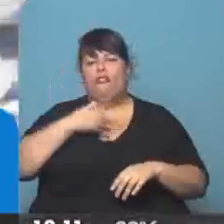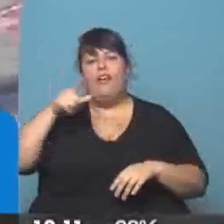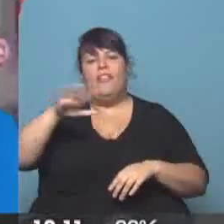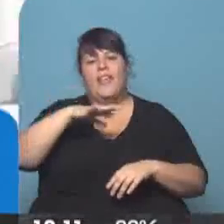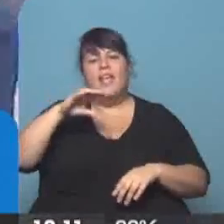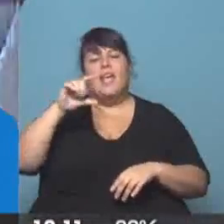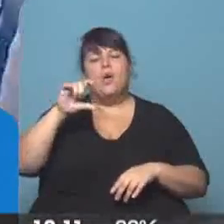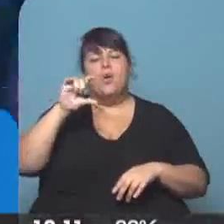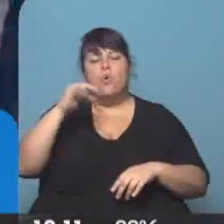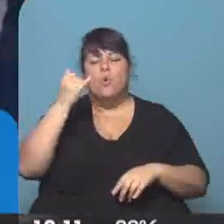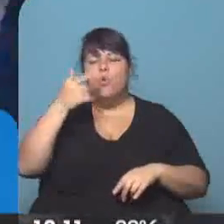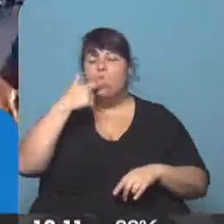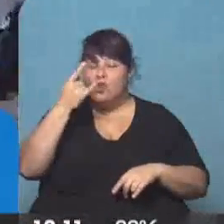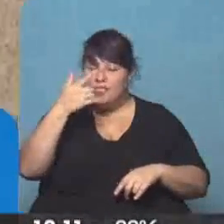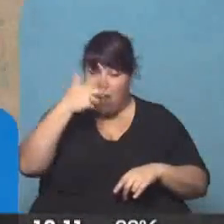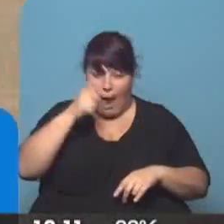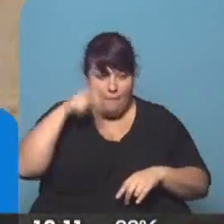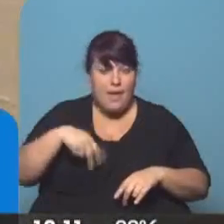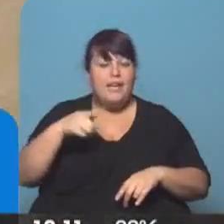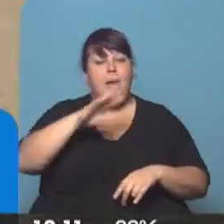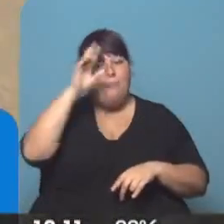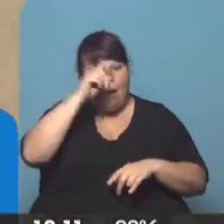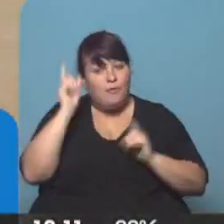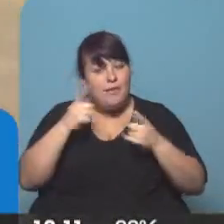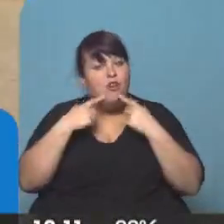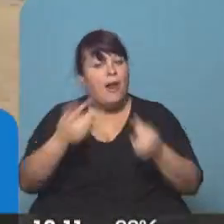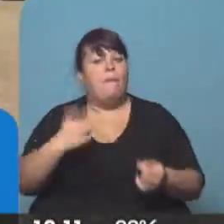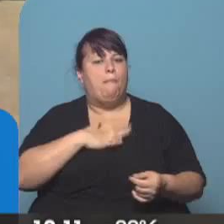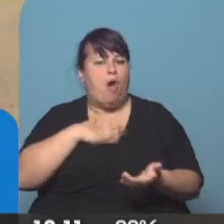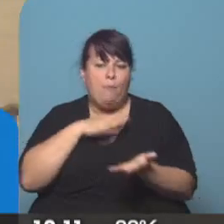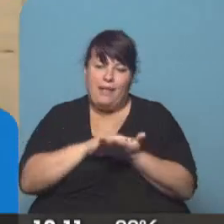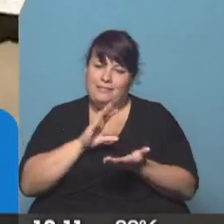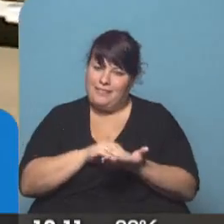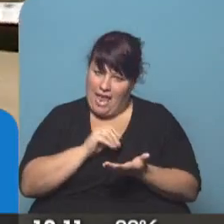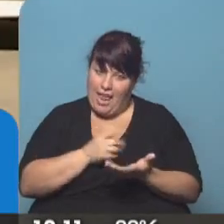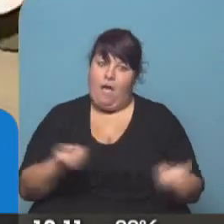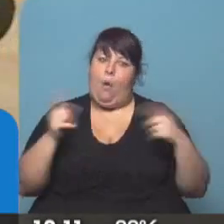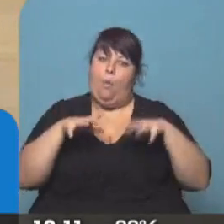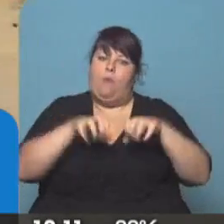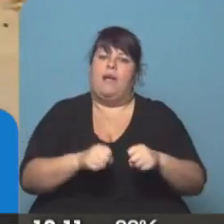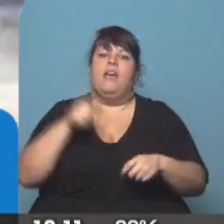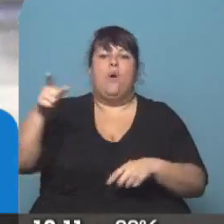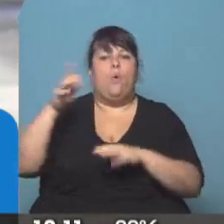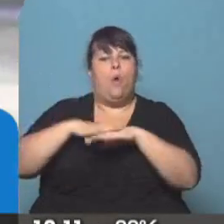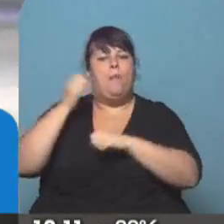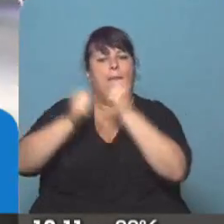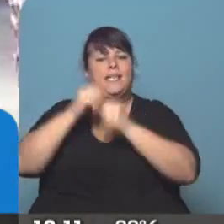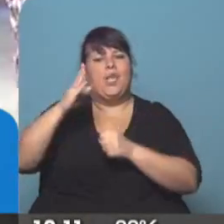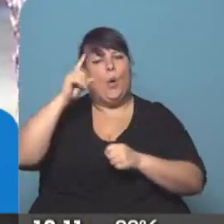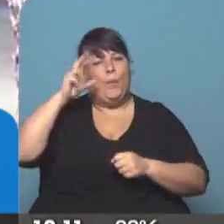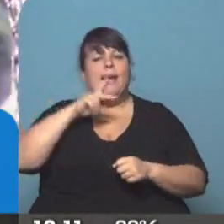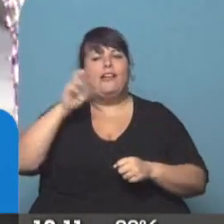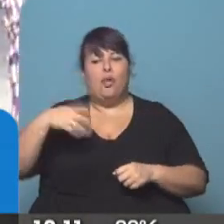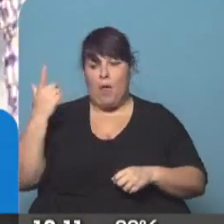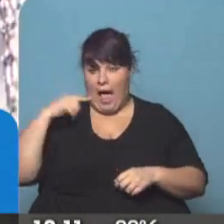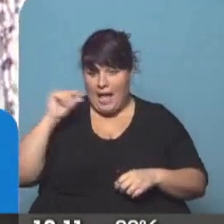de Cuyamen, en Chubut, donde los mapuches reclaman como propio las tierras que recuperaron del empresario Benetton. Pero hace instantes nada